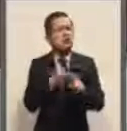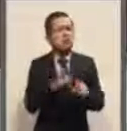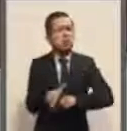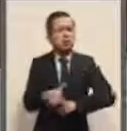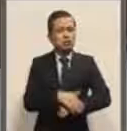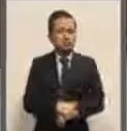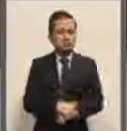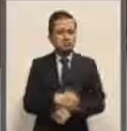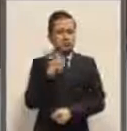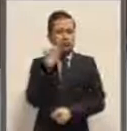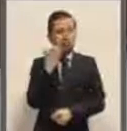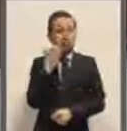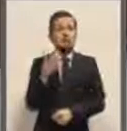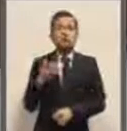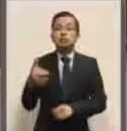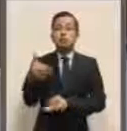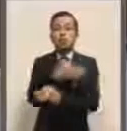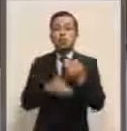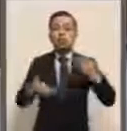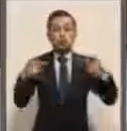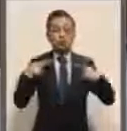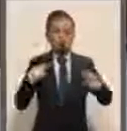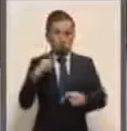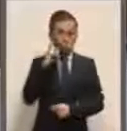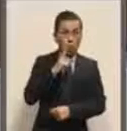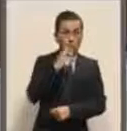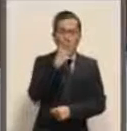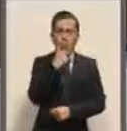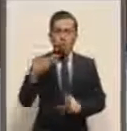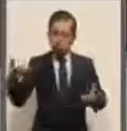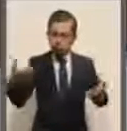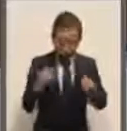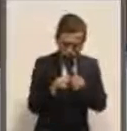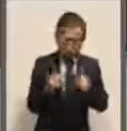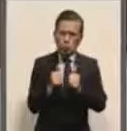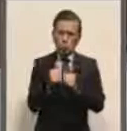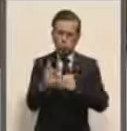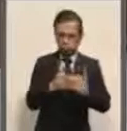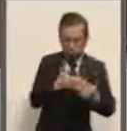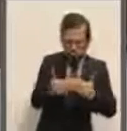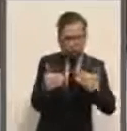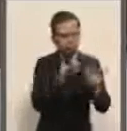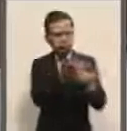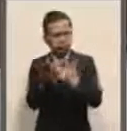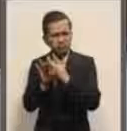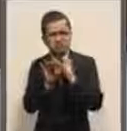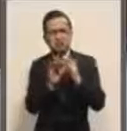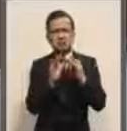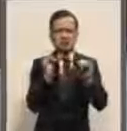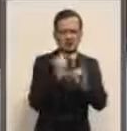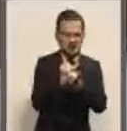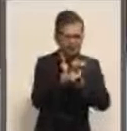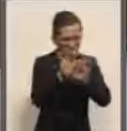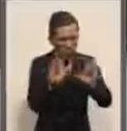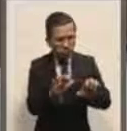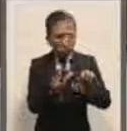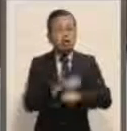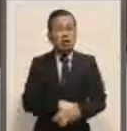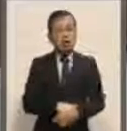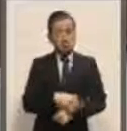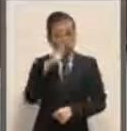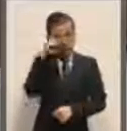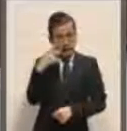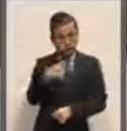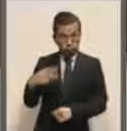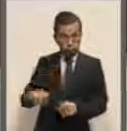y los mexicanos a la era digital para contribuir a mejorar sus niveles de bienestar. En